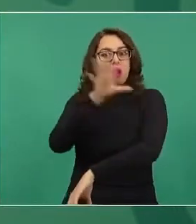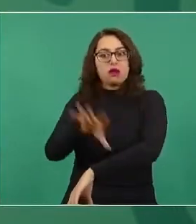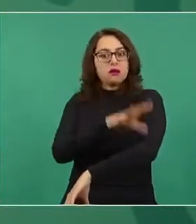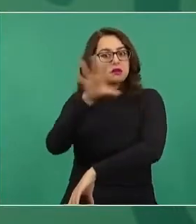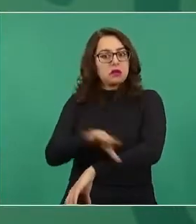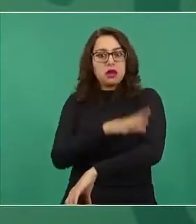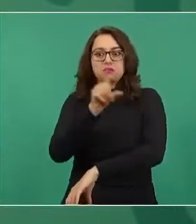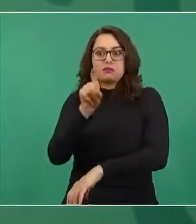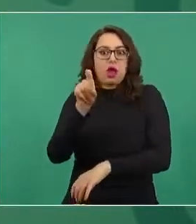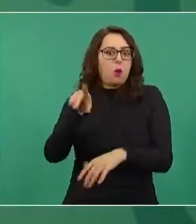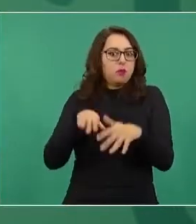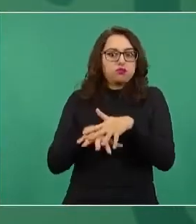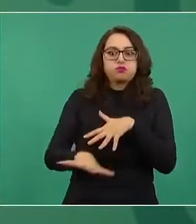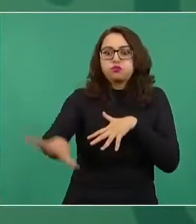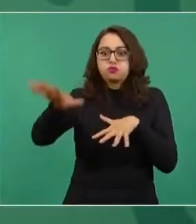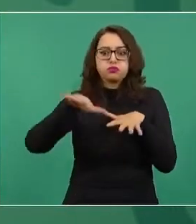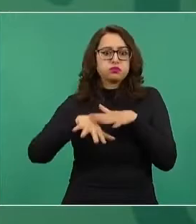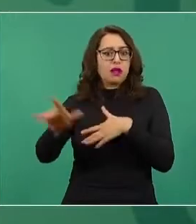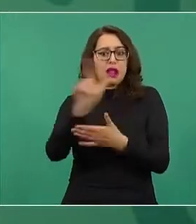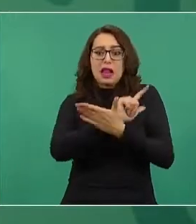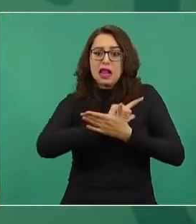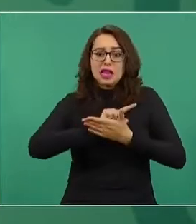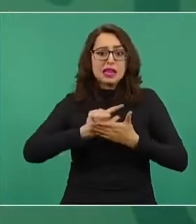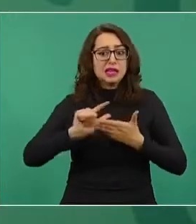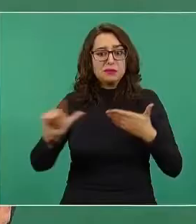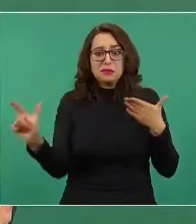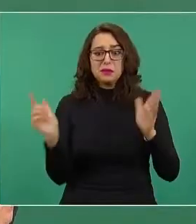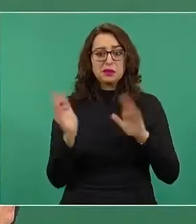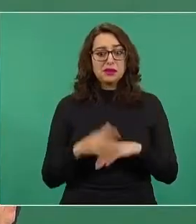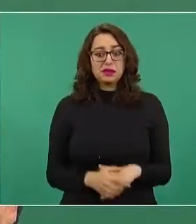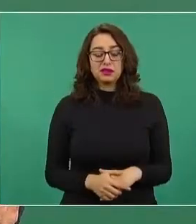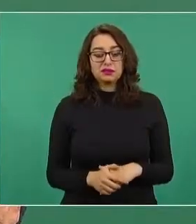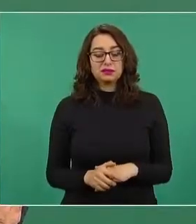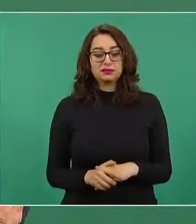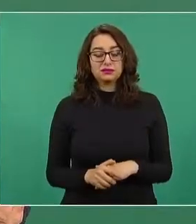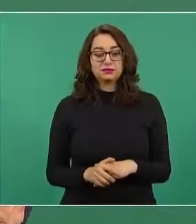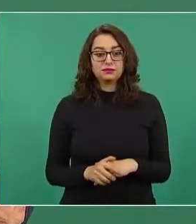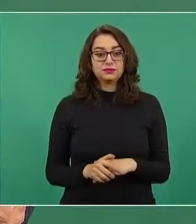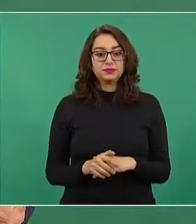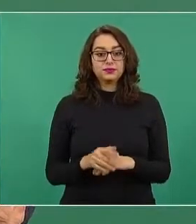agua como entró, limpia.